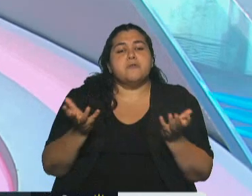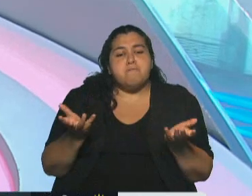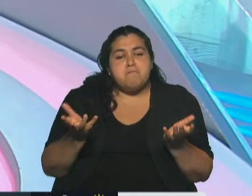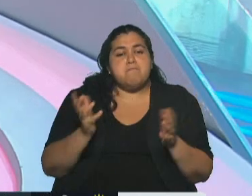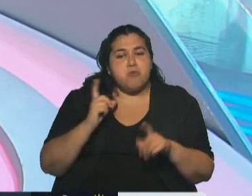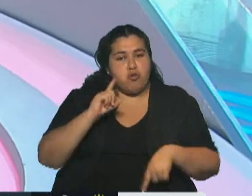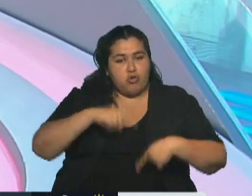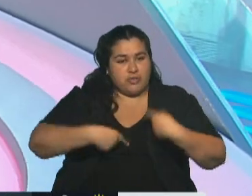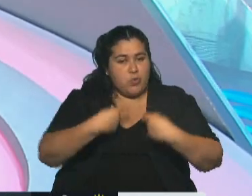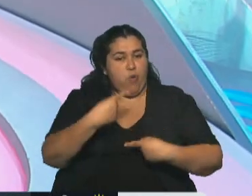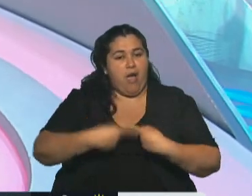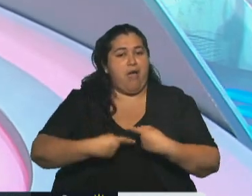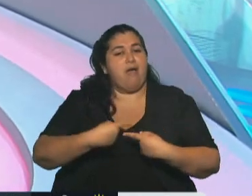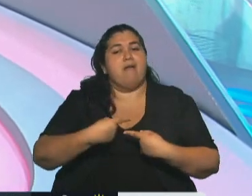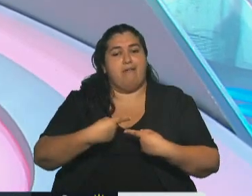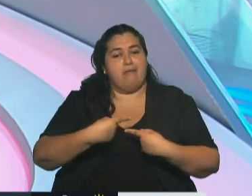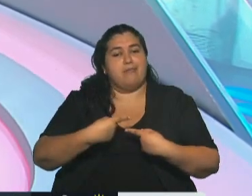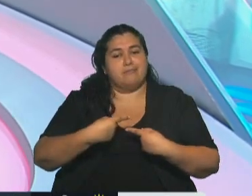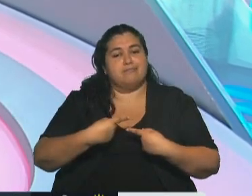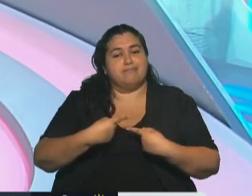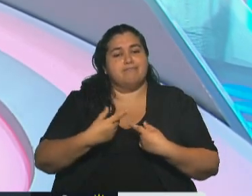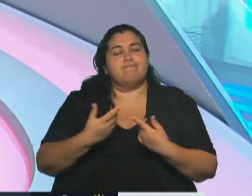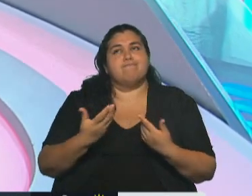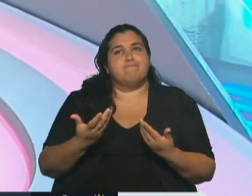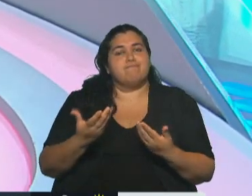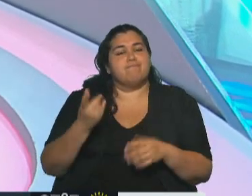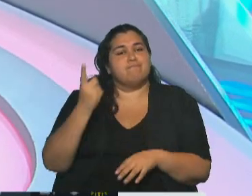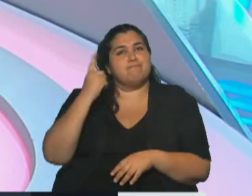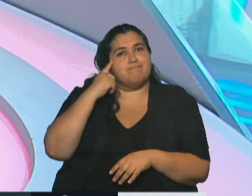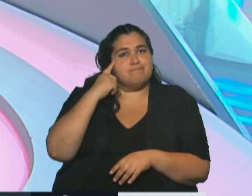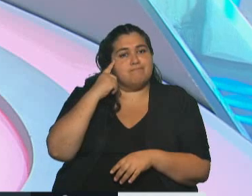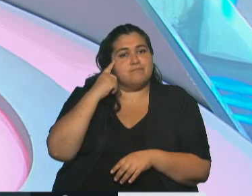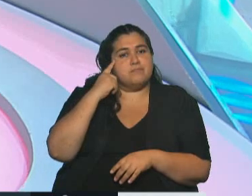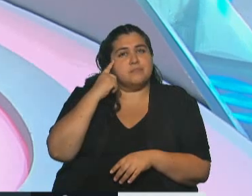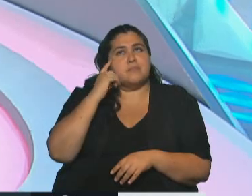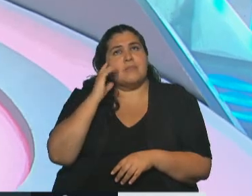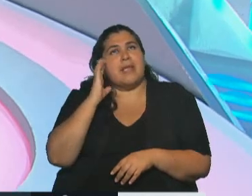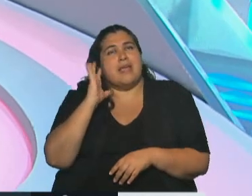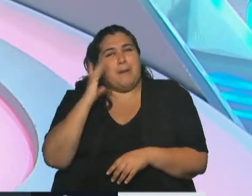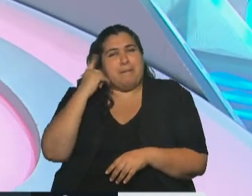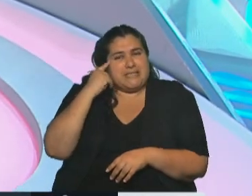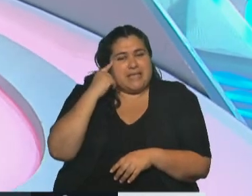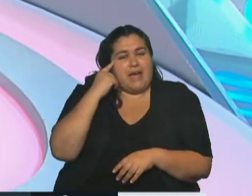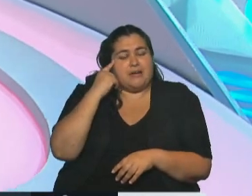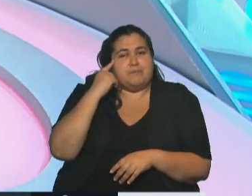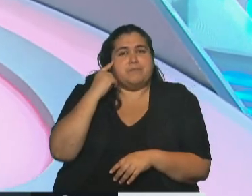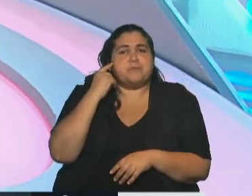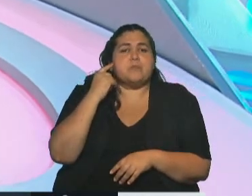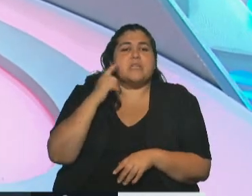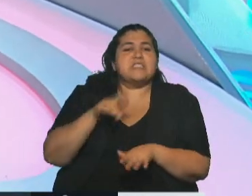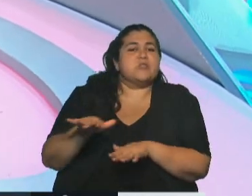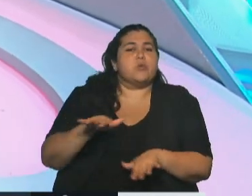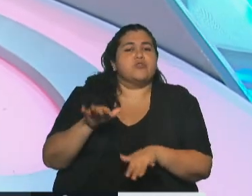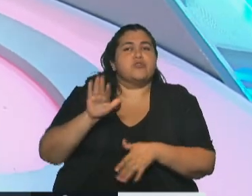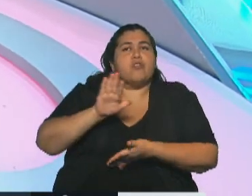sigue la escalada. Uno no podía ser inocente y pensar que lo que sucedía en la Franja de